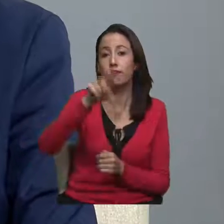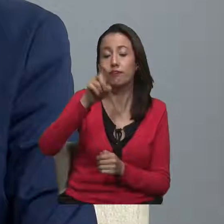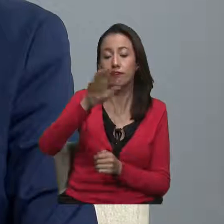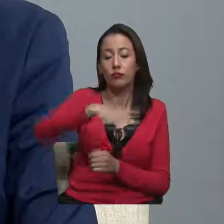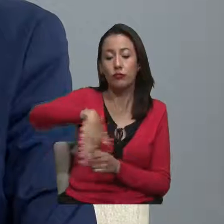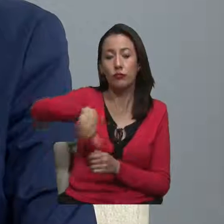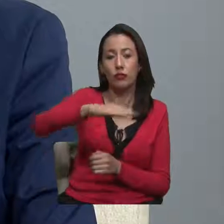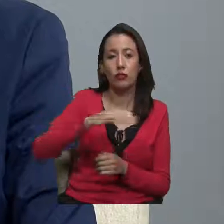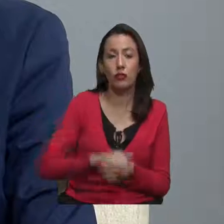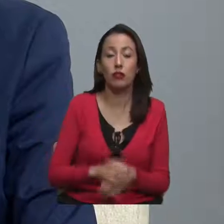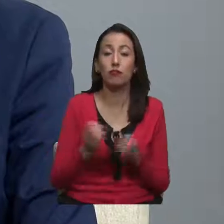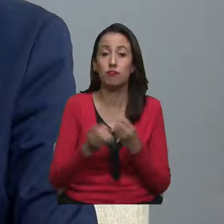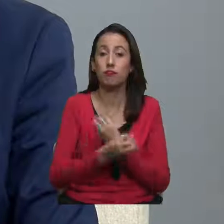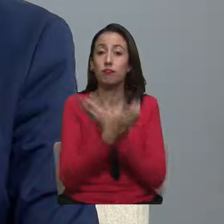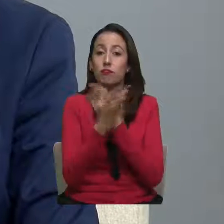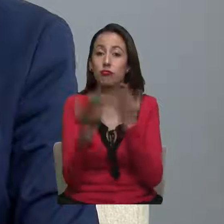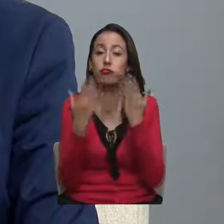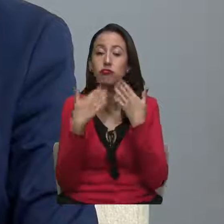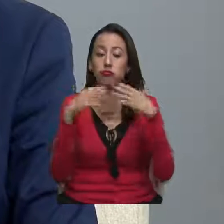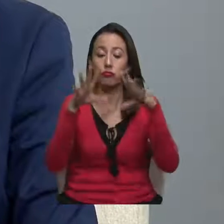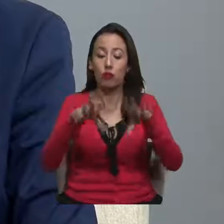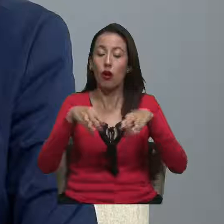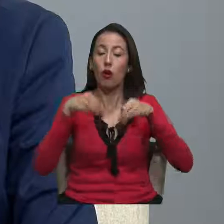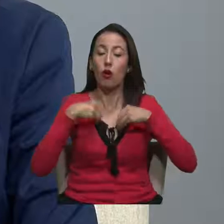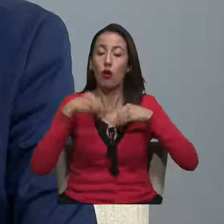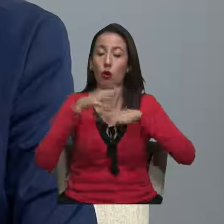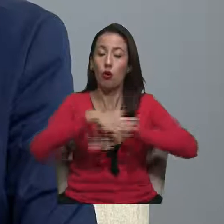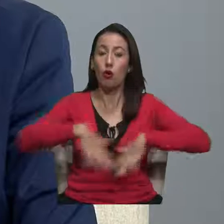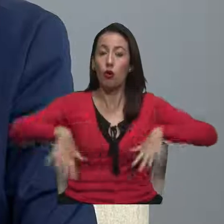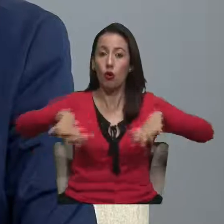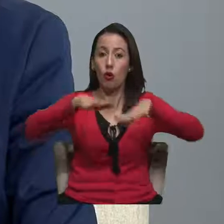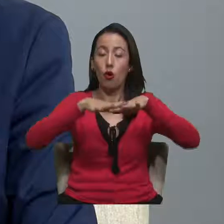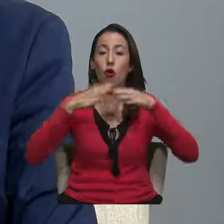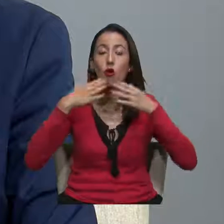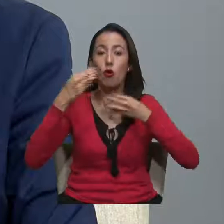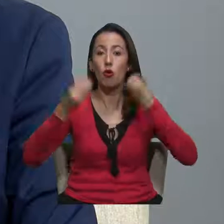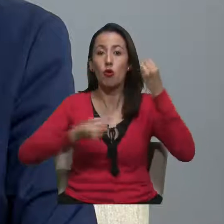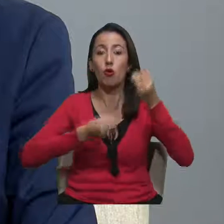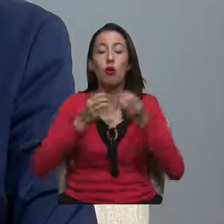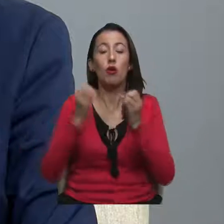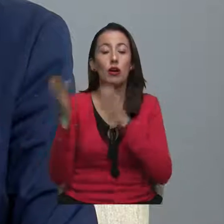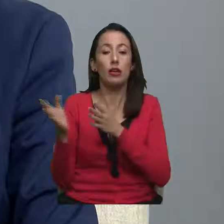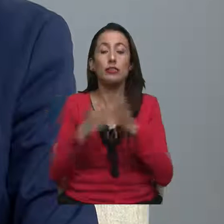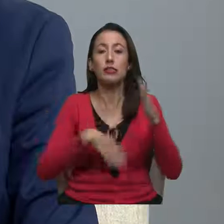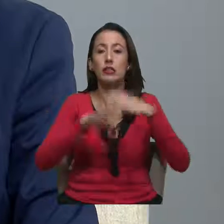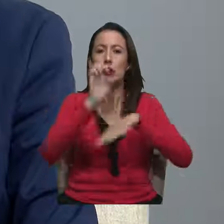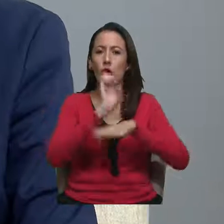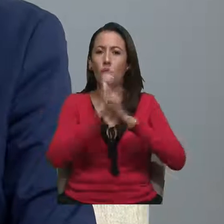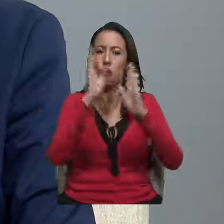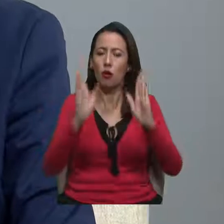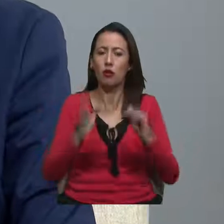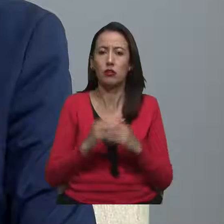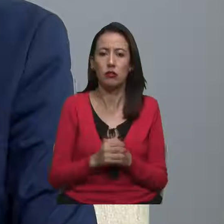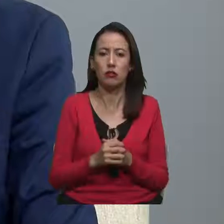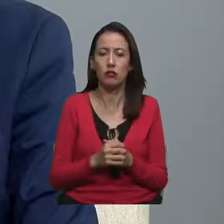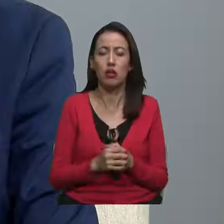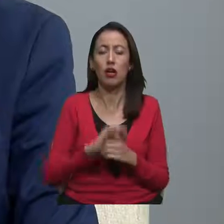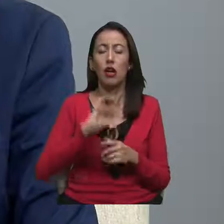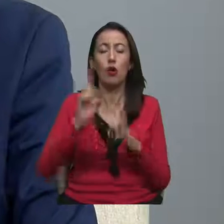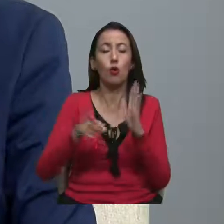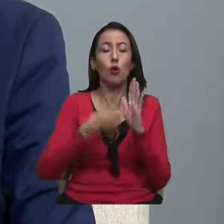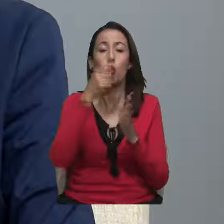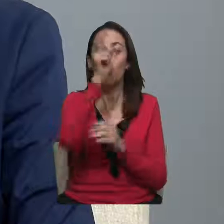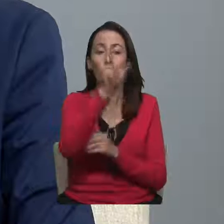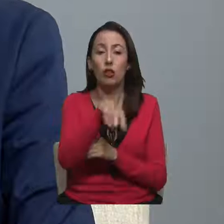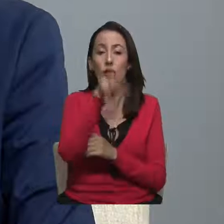sí pero que esa autonomía sea también colaboraba con todos los ecuatorianos si tenemos una persona